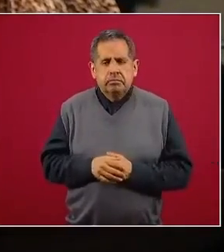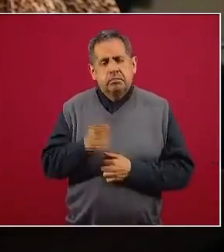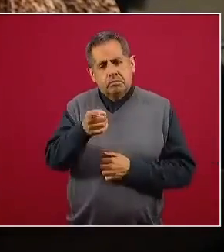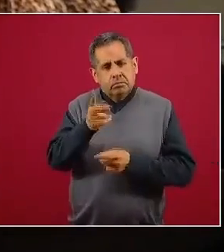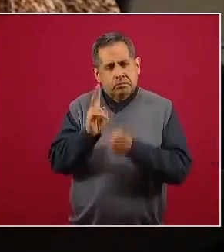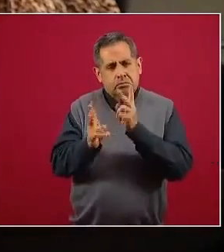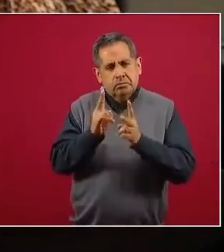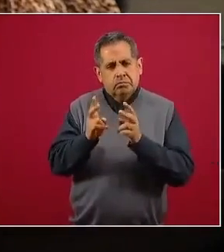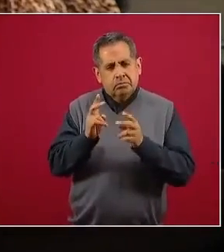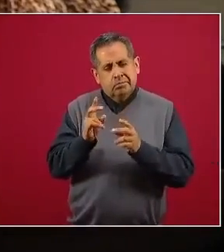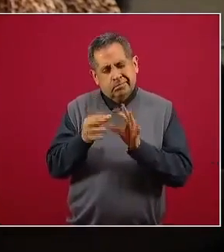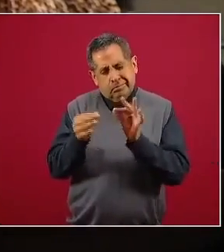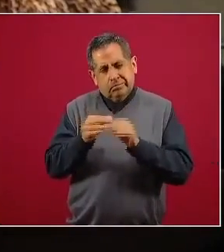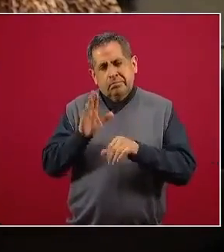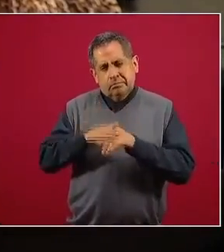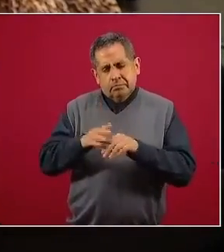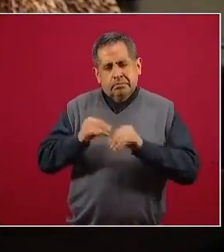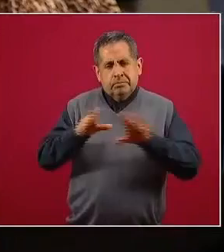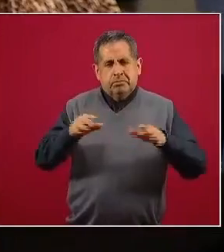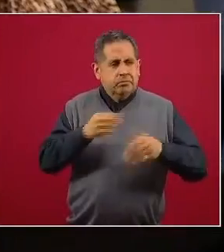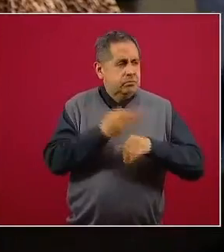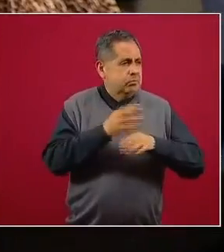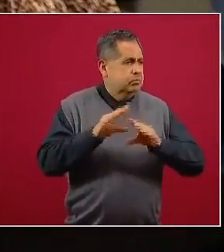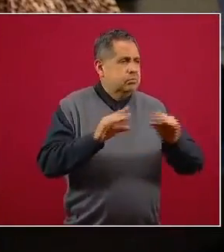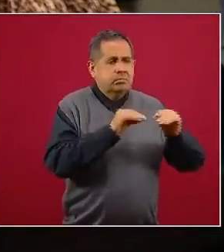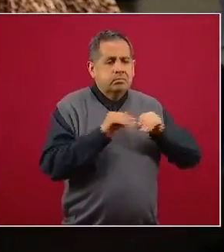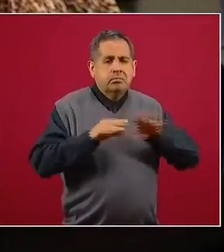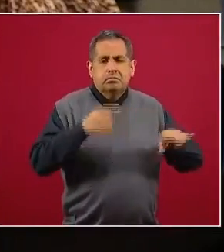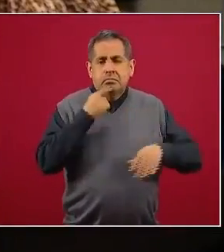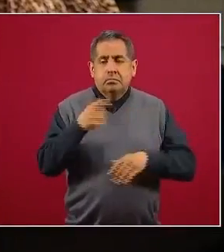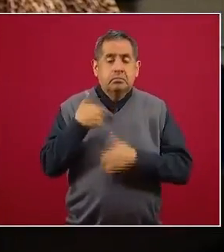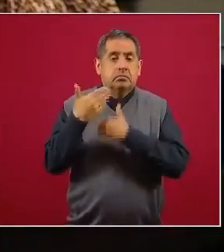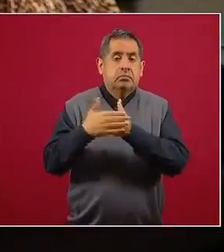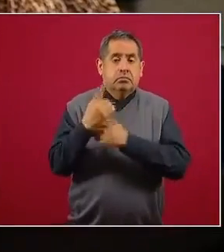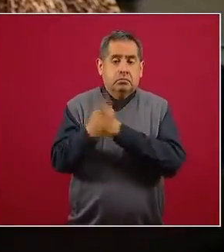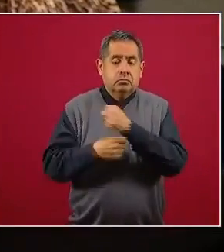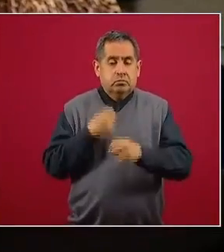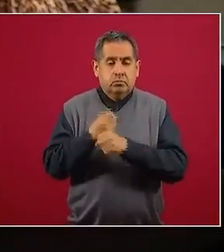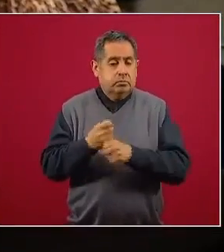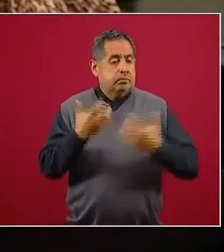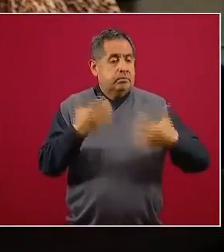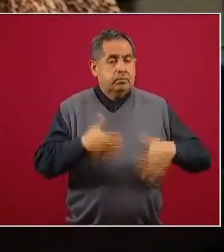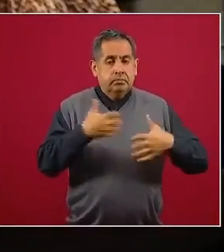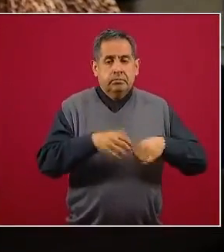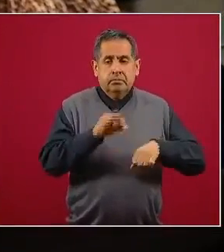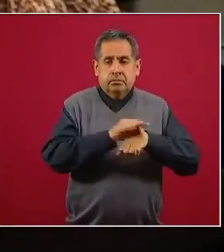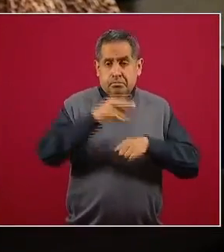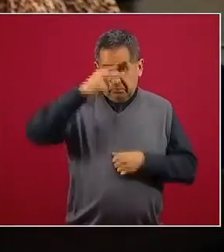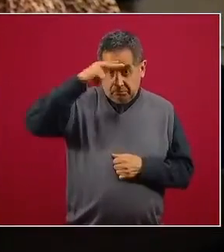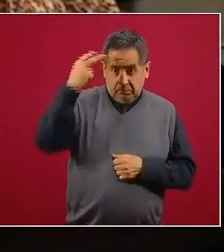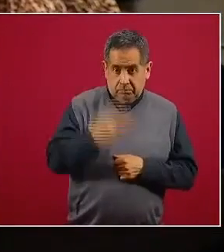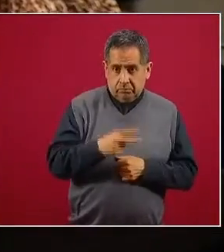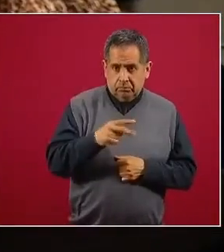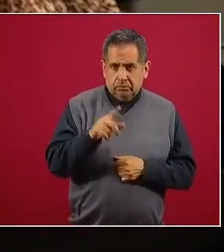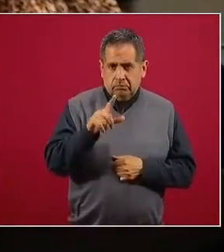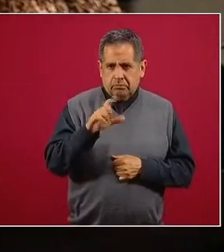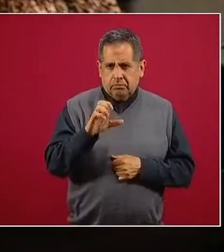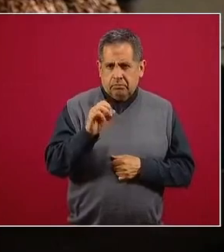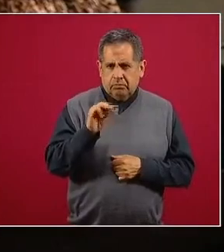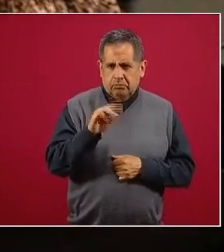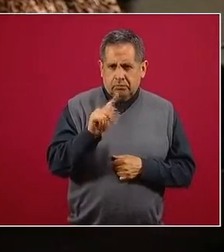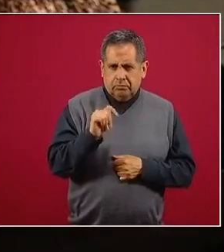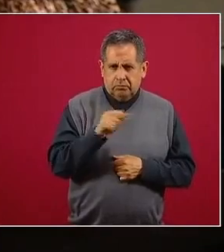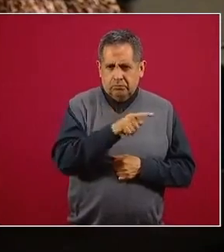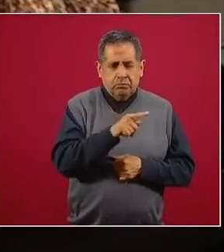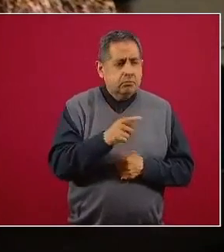platicó algo de eso, pero hay una información que está corriendo de que para el próximo año una farmacéutica mexicana, Leomont,